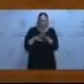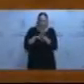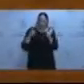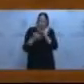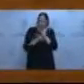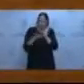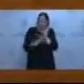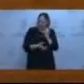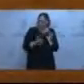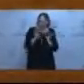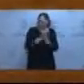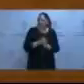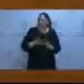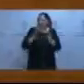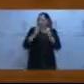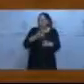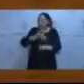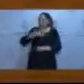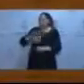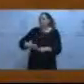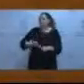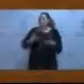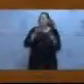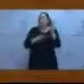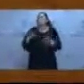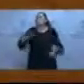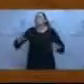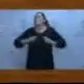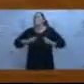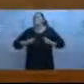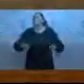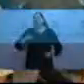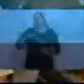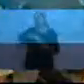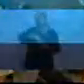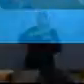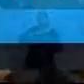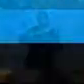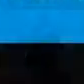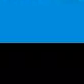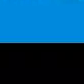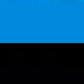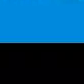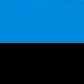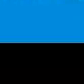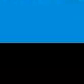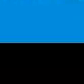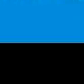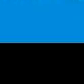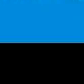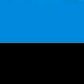y para todos los asturianos, vivan donde vivan. Gracias, señor Rodríguez.